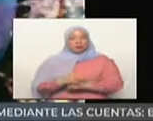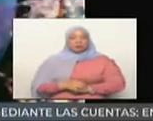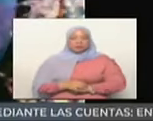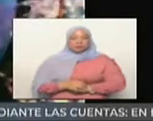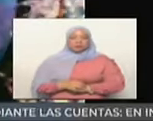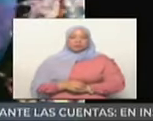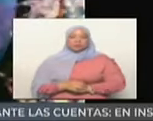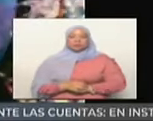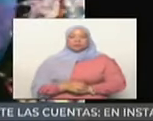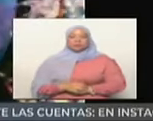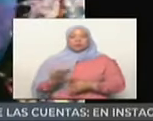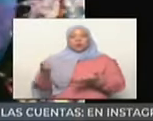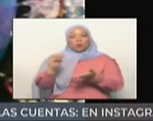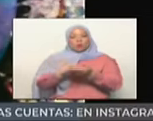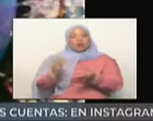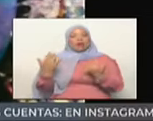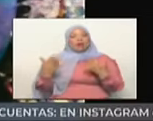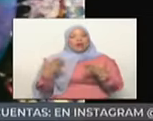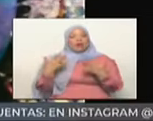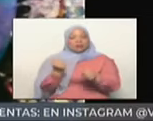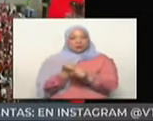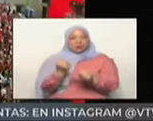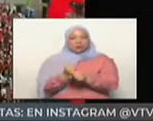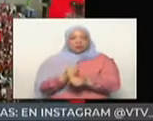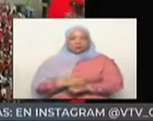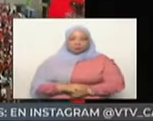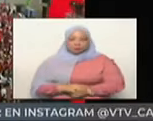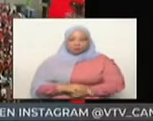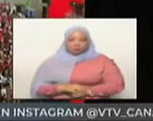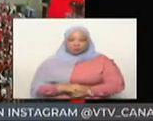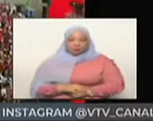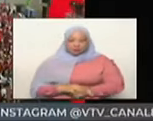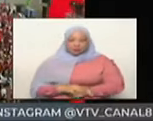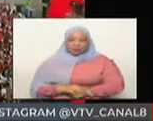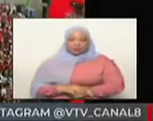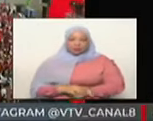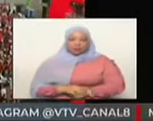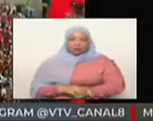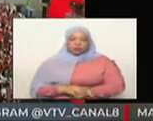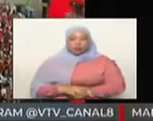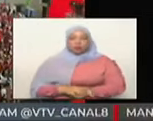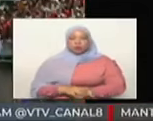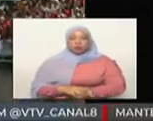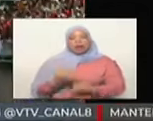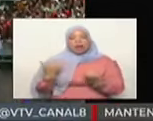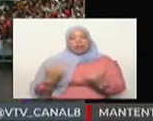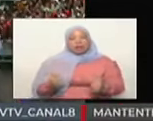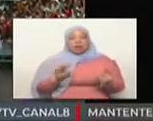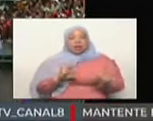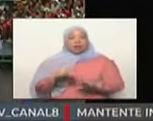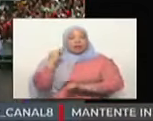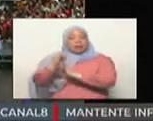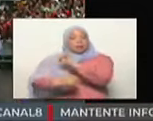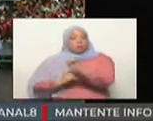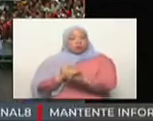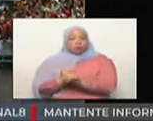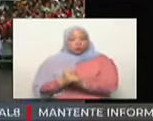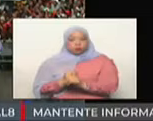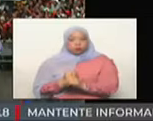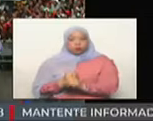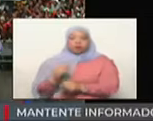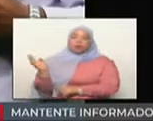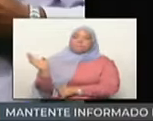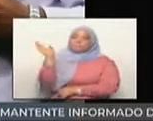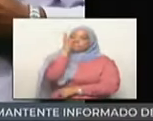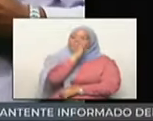triunfamos, una vez más triunfamos. Muy bien, presidente. Bueno, ya pasando a temas internacionales, Hablando de Brasil,